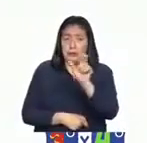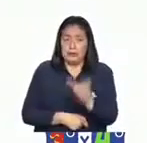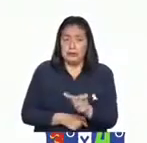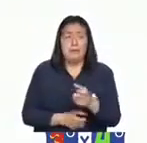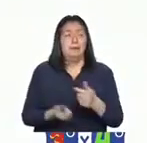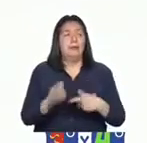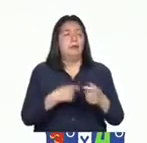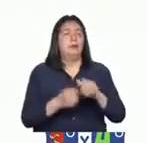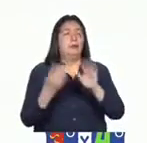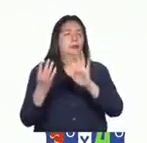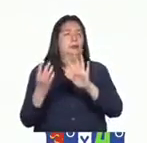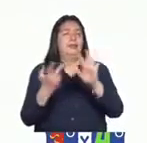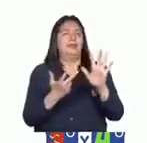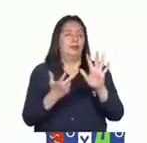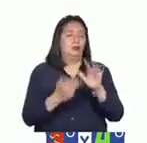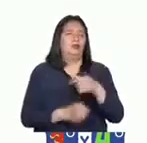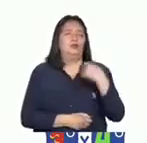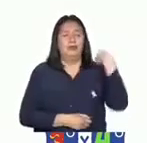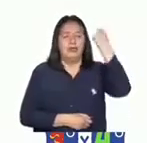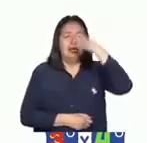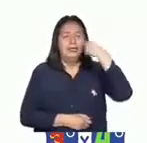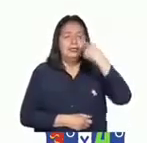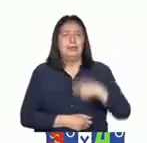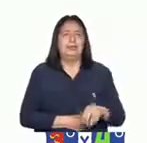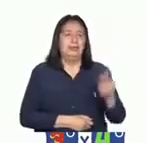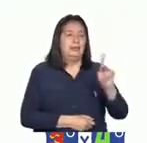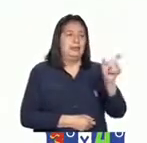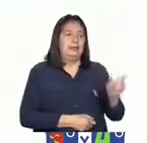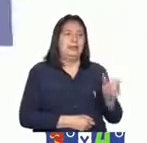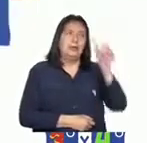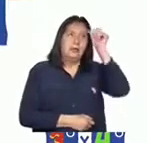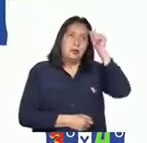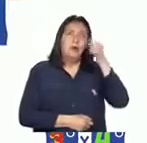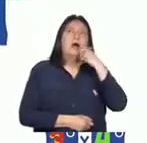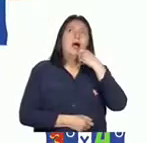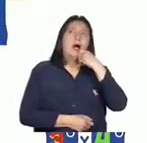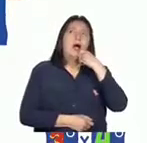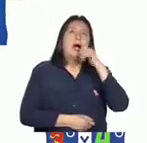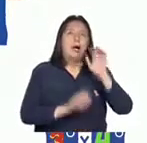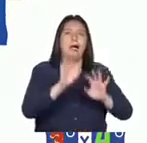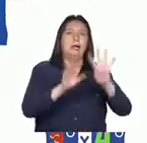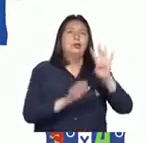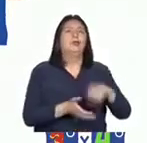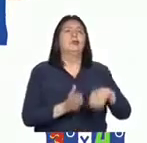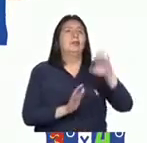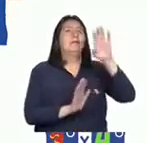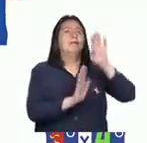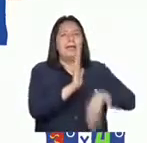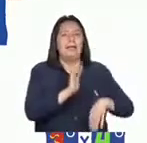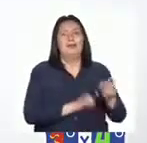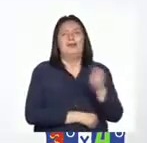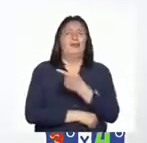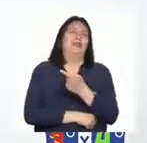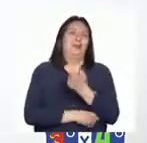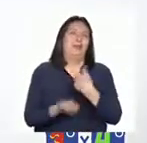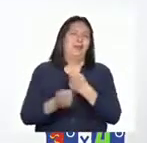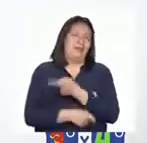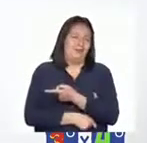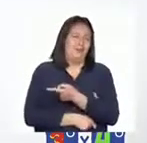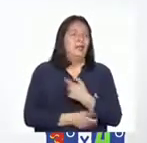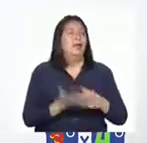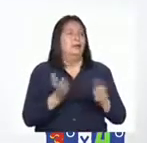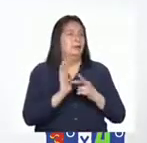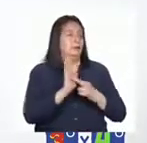Sisa vendió 98 chalinas y Quilla recordó que vendió 14 chalinas menos que Sisa.